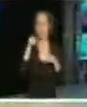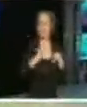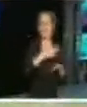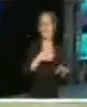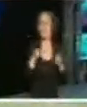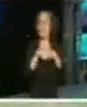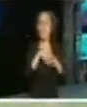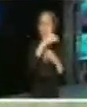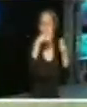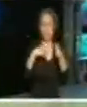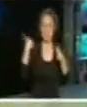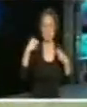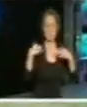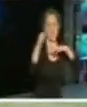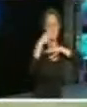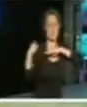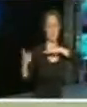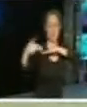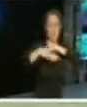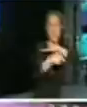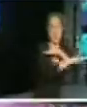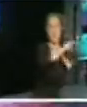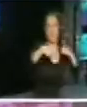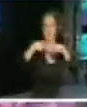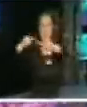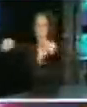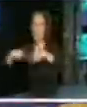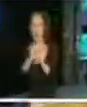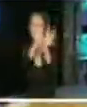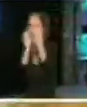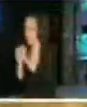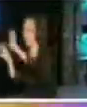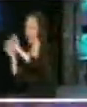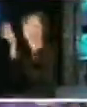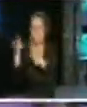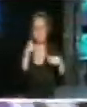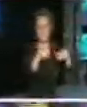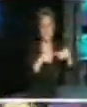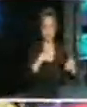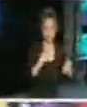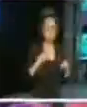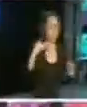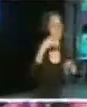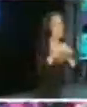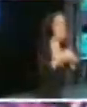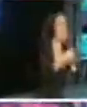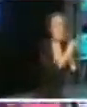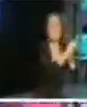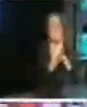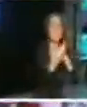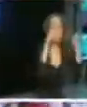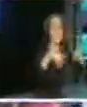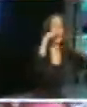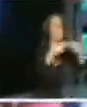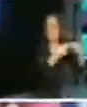Tienen un acuario y uno hacha. Miramos al canario que Santa Cruz cuando salimos necesita sus milagros para ver un puto